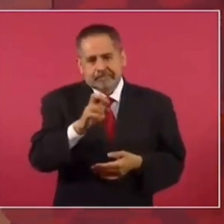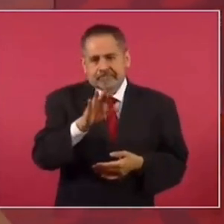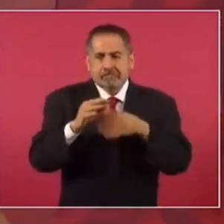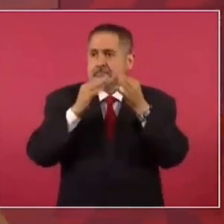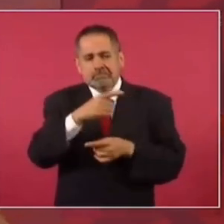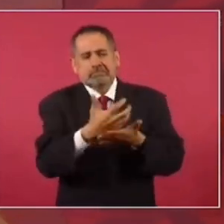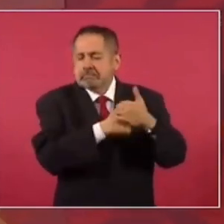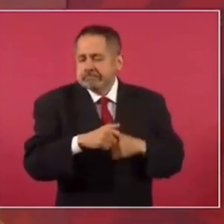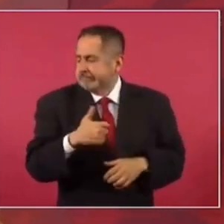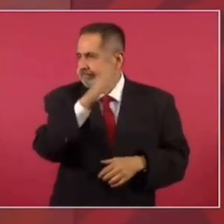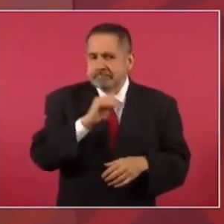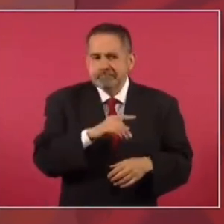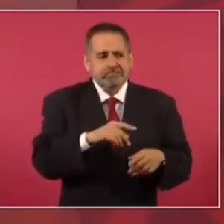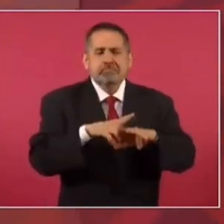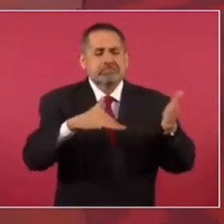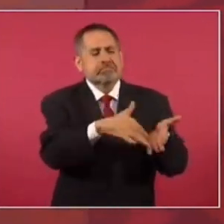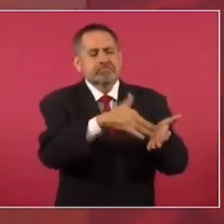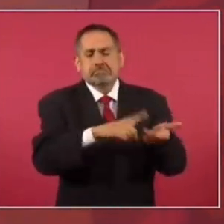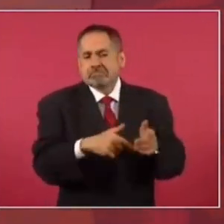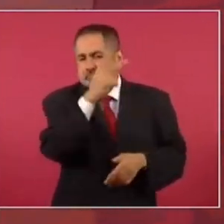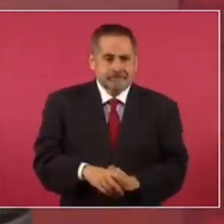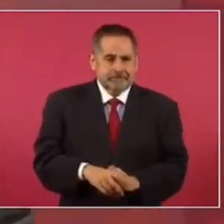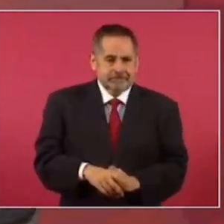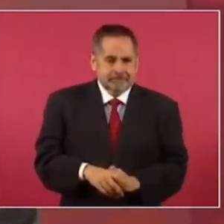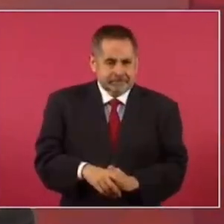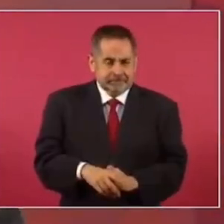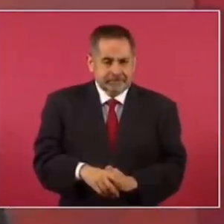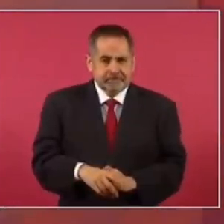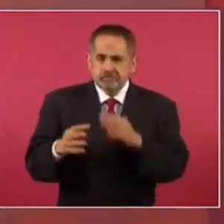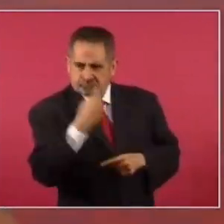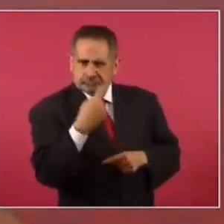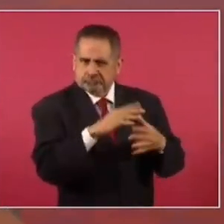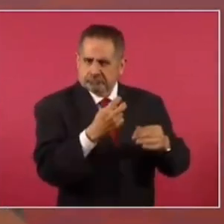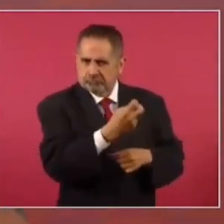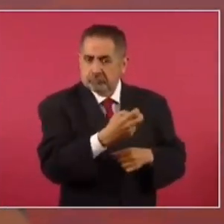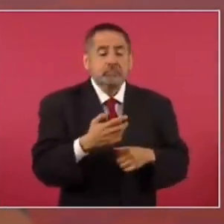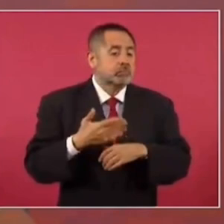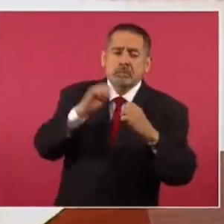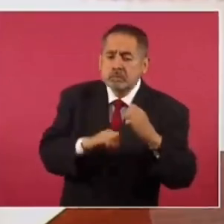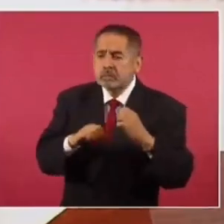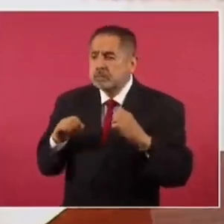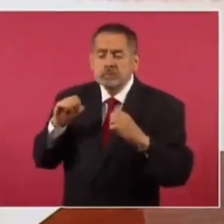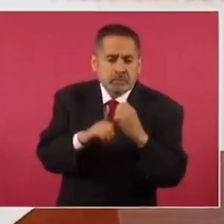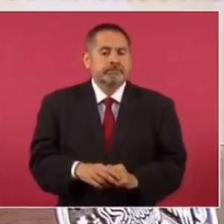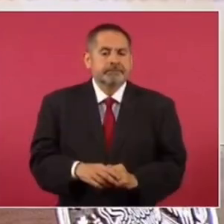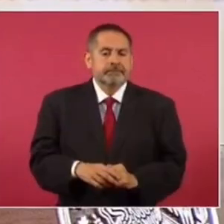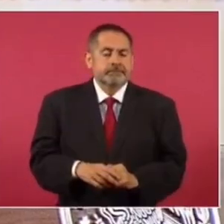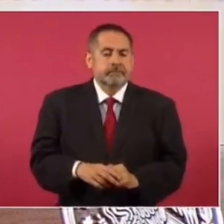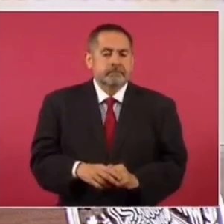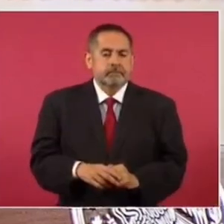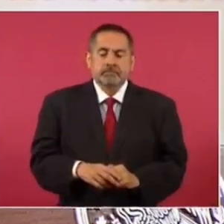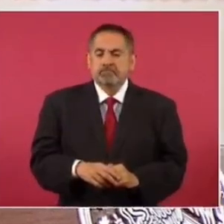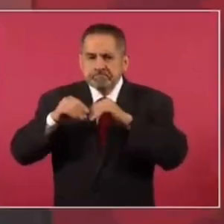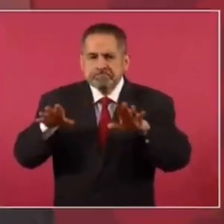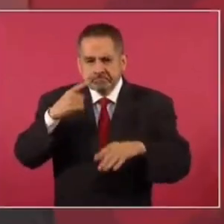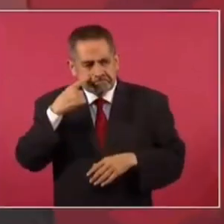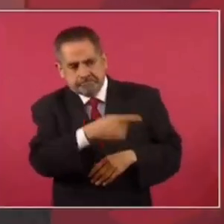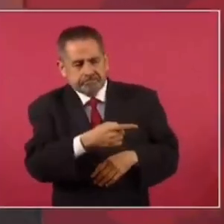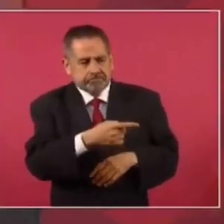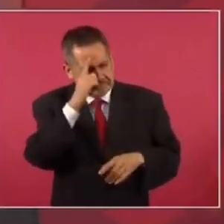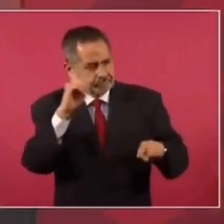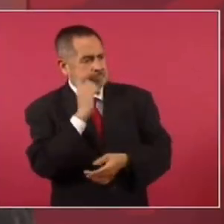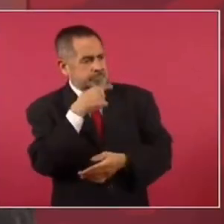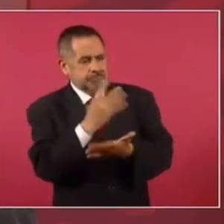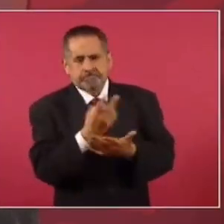más les hago publicidad. Si ya nadie lee ese periódico. Lo hago porque engañaron mucho. Y es importante, ¿no? Terminar de